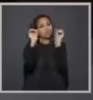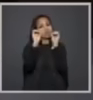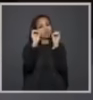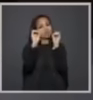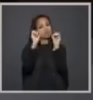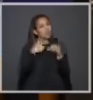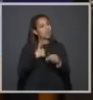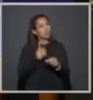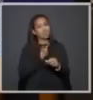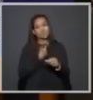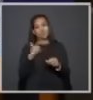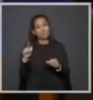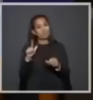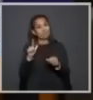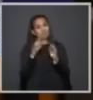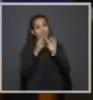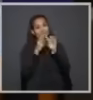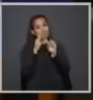Anularía su voto. Sí.